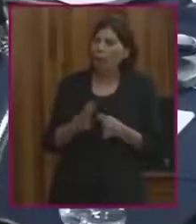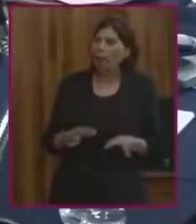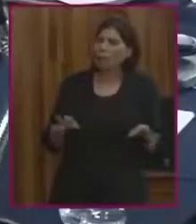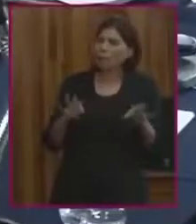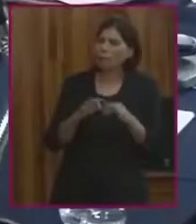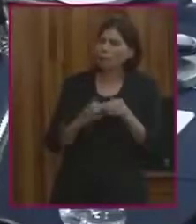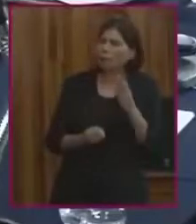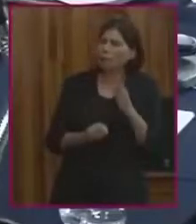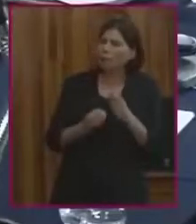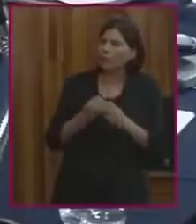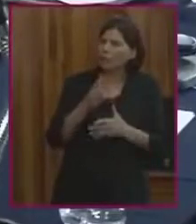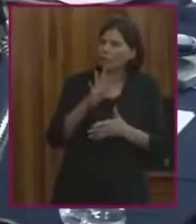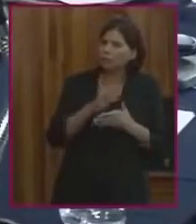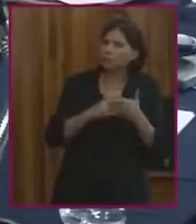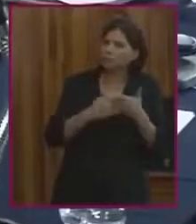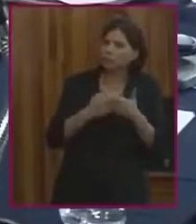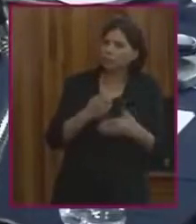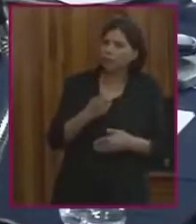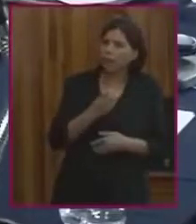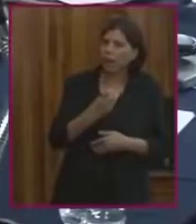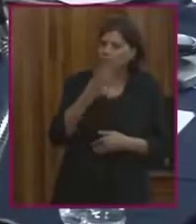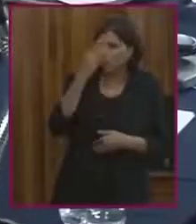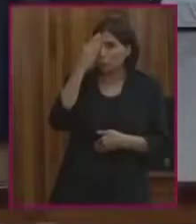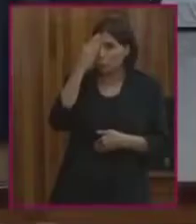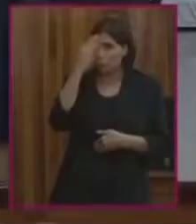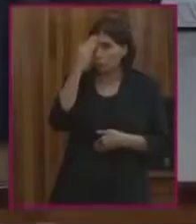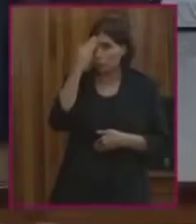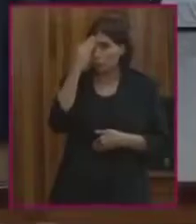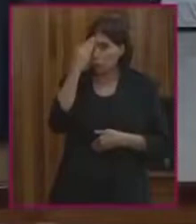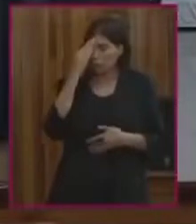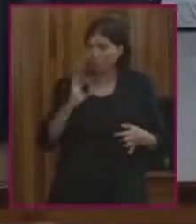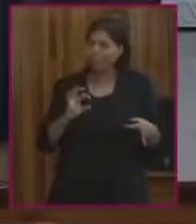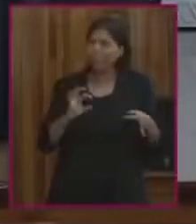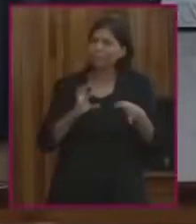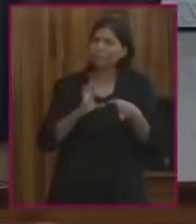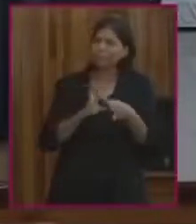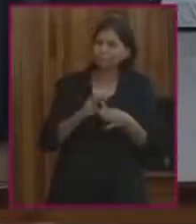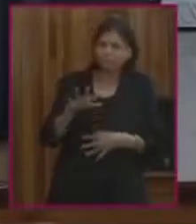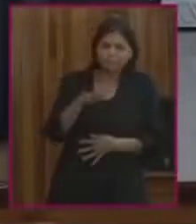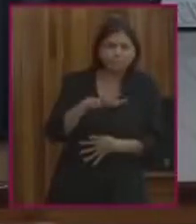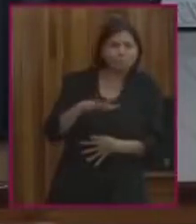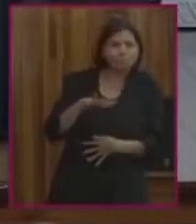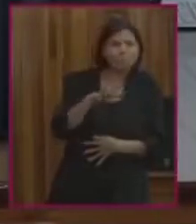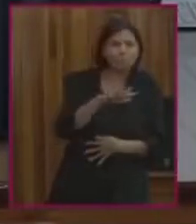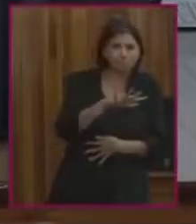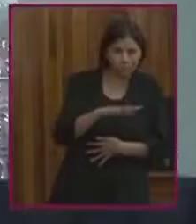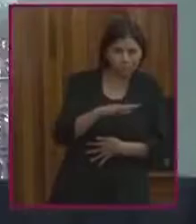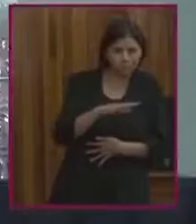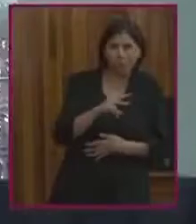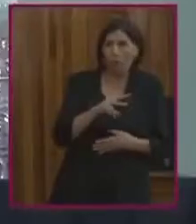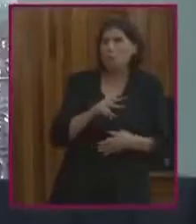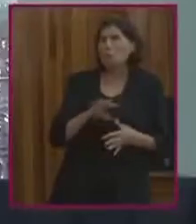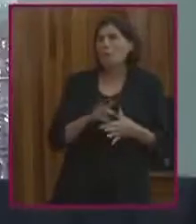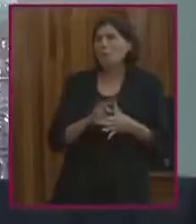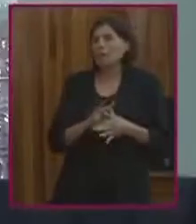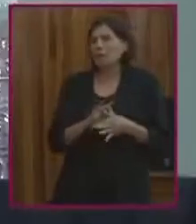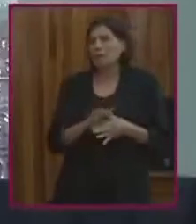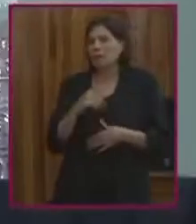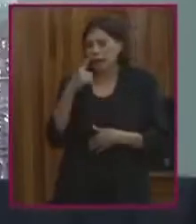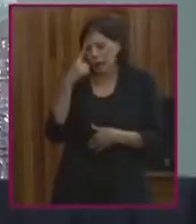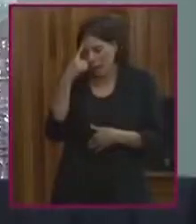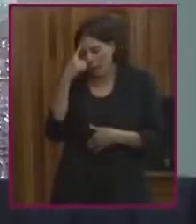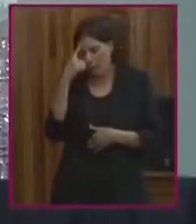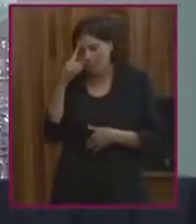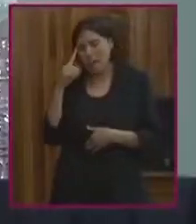posibilidad de que los conocimientos curriculares se adecúen a lo local y tengan mucha más relación con la realidad para avanzar en una descolonización